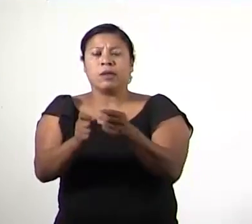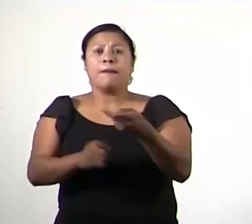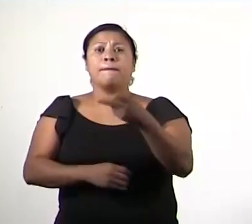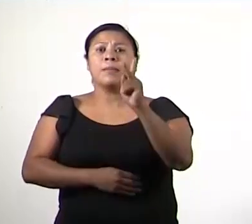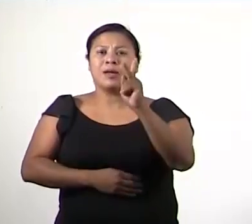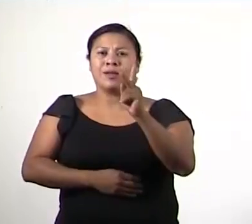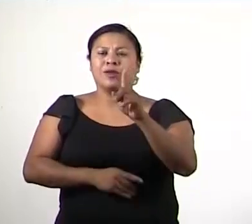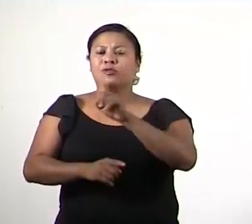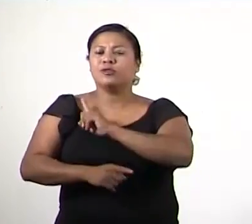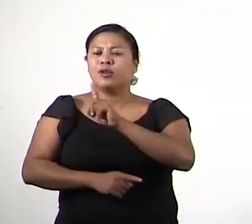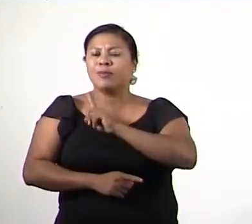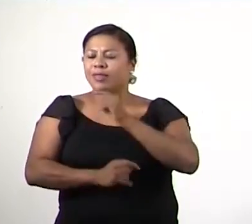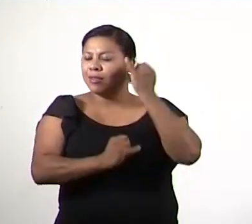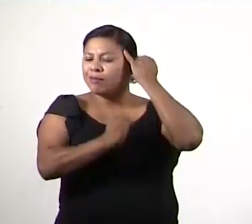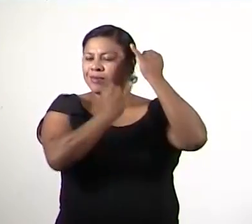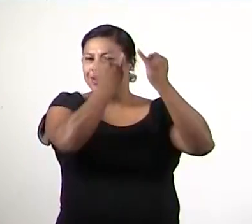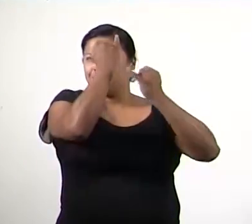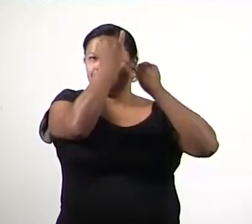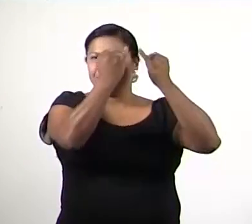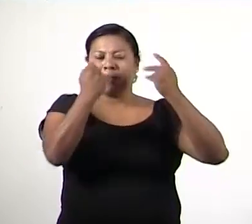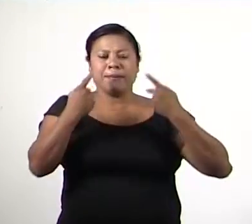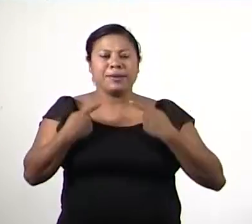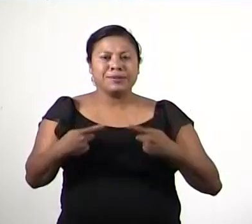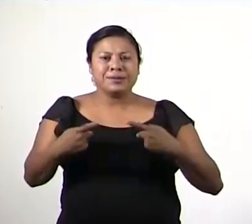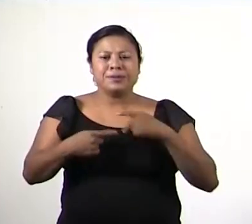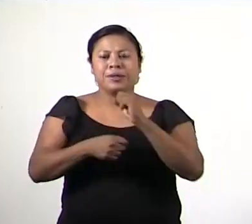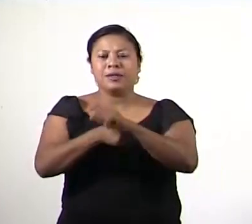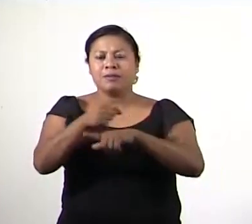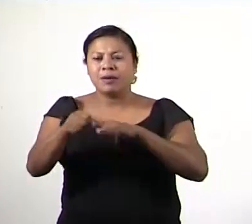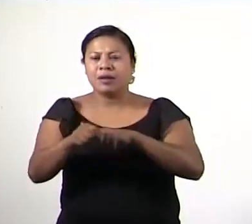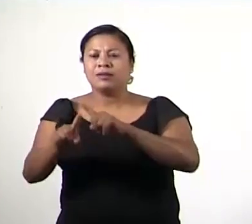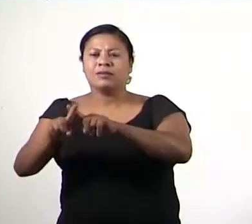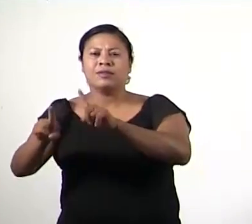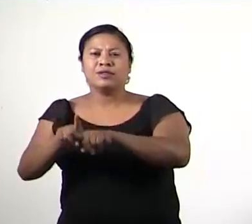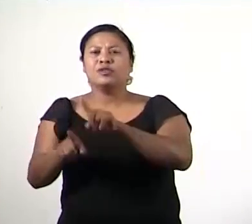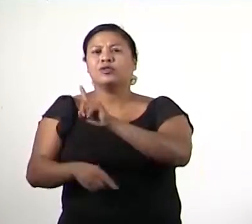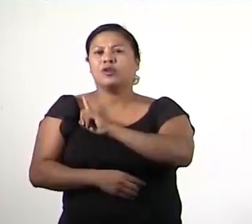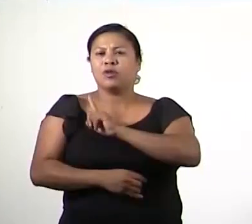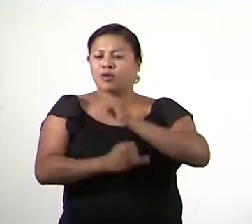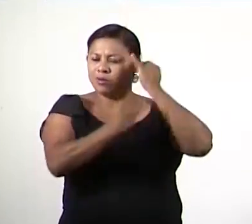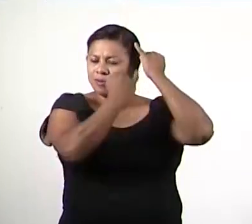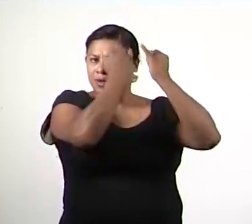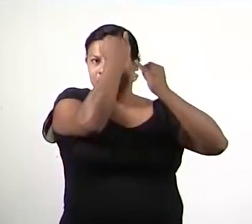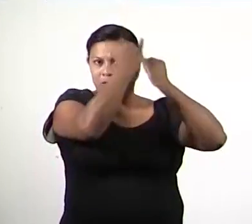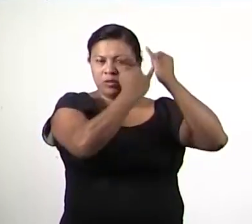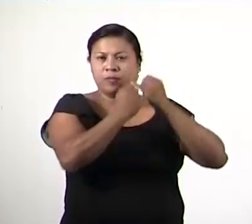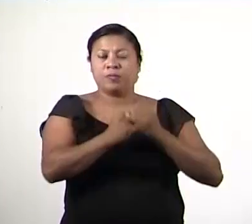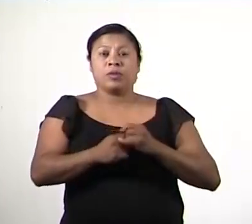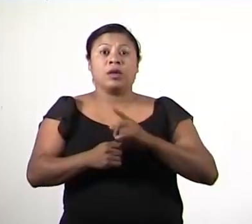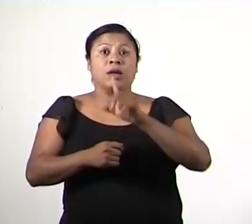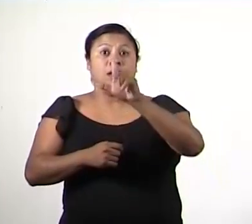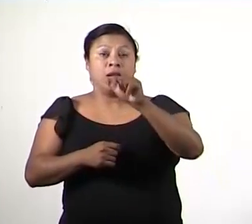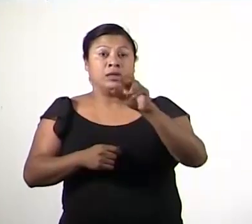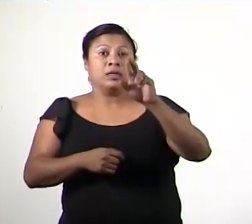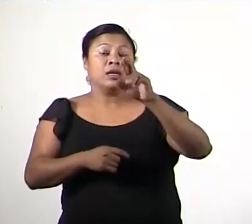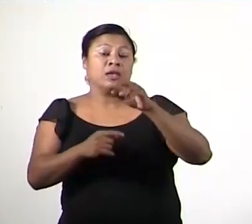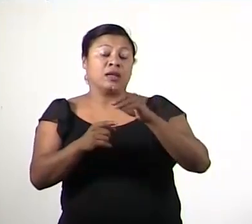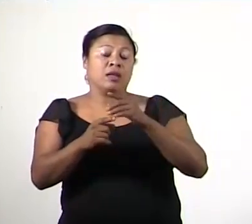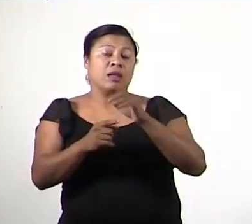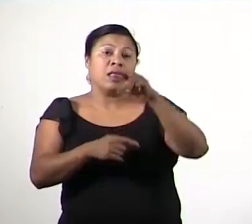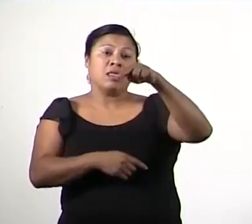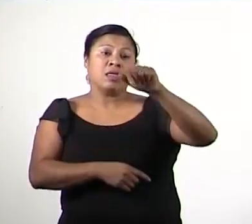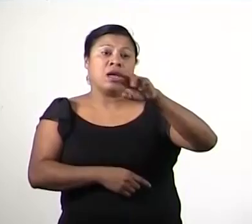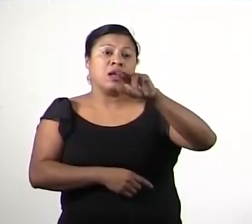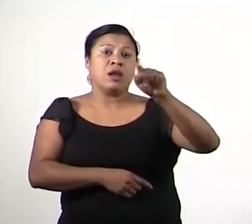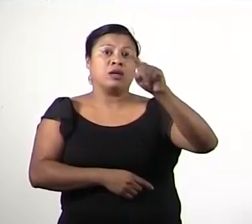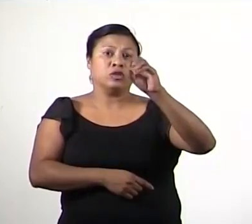pero ficticias, con personajes y hechos ficticios. Las narraciones históricas son procesos